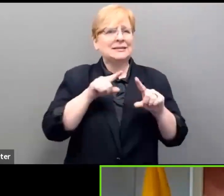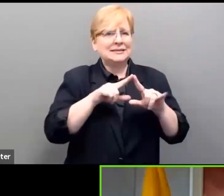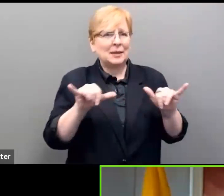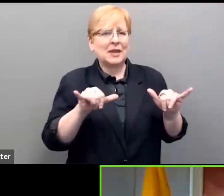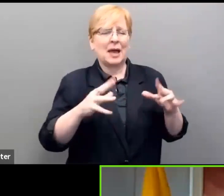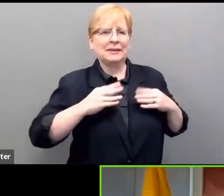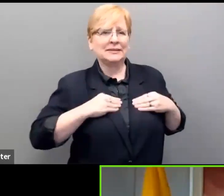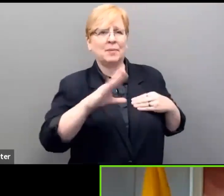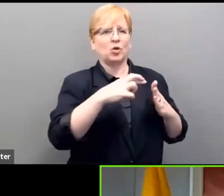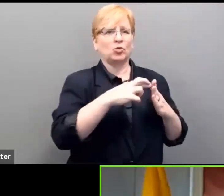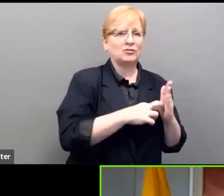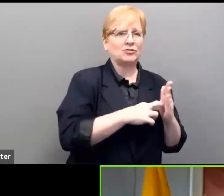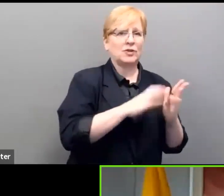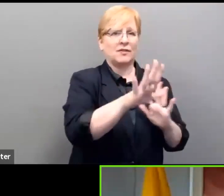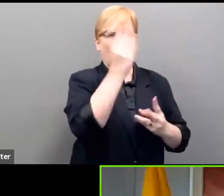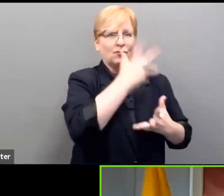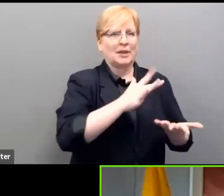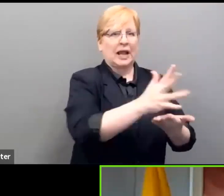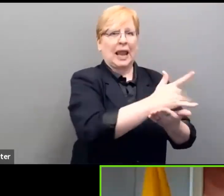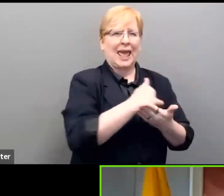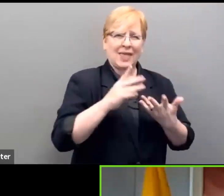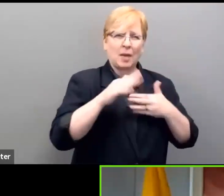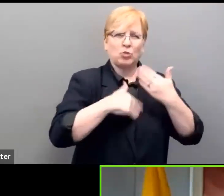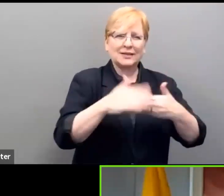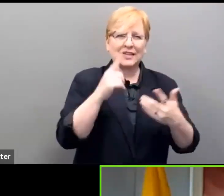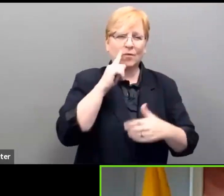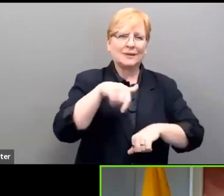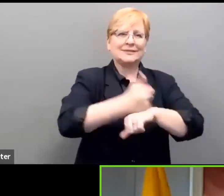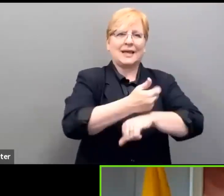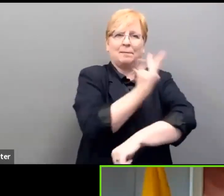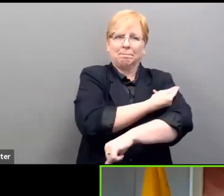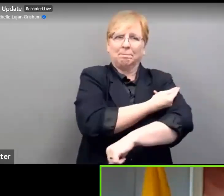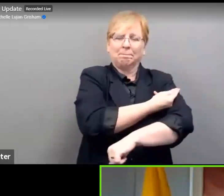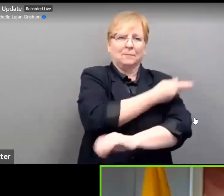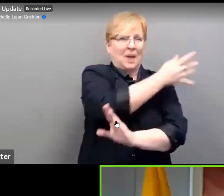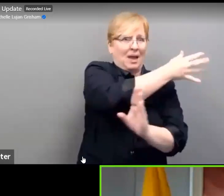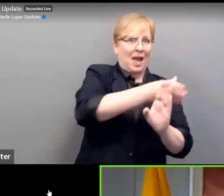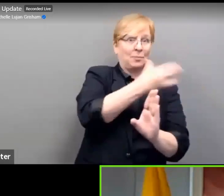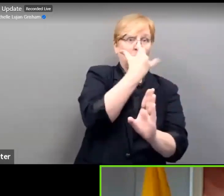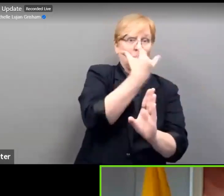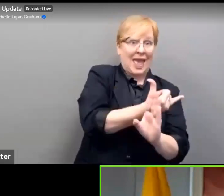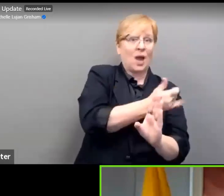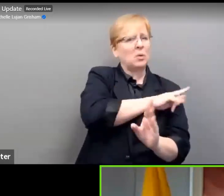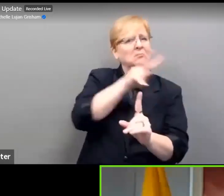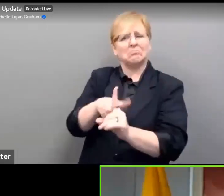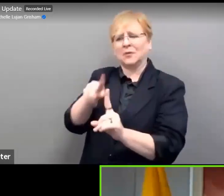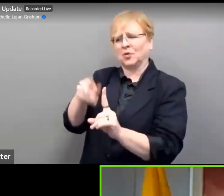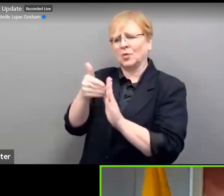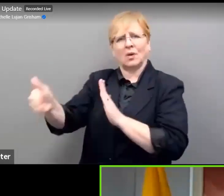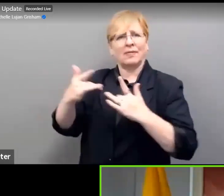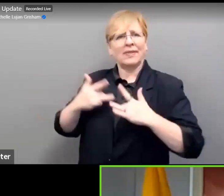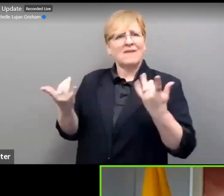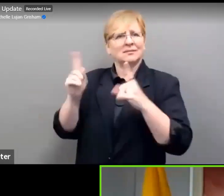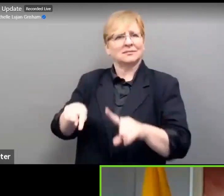tratando de hacer eso, pero si nuestros éxitos con la vacunación es un indicio, bueno, vamos a tener